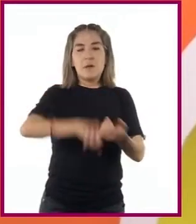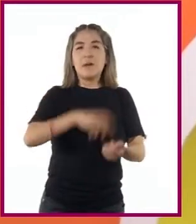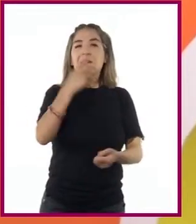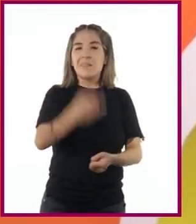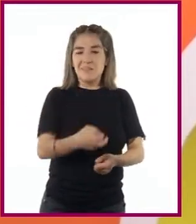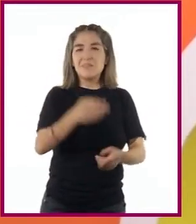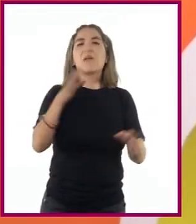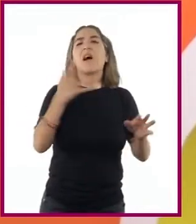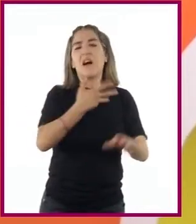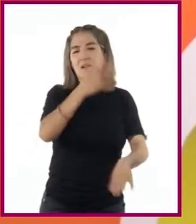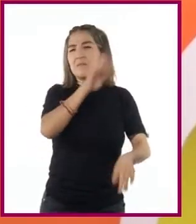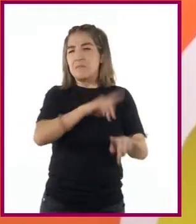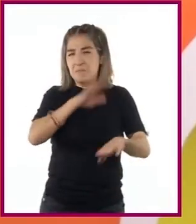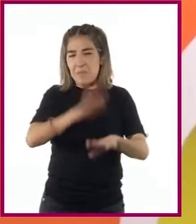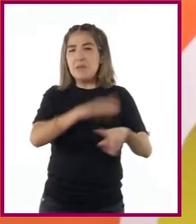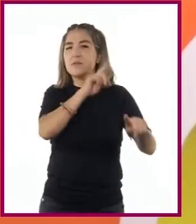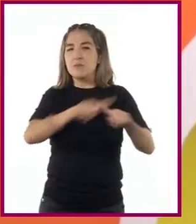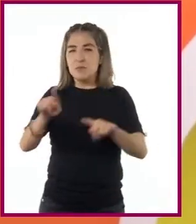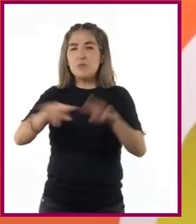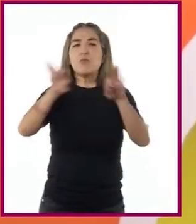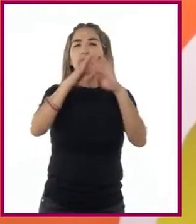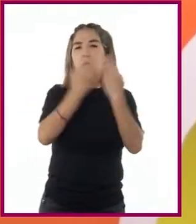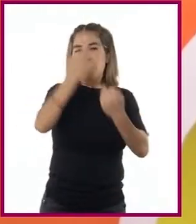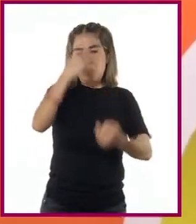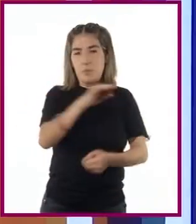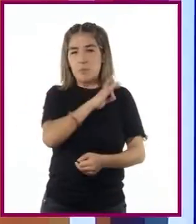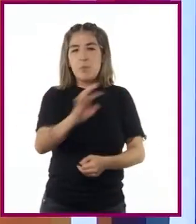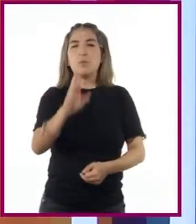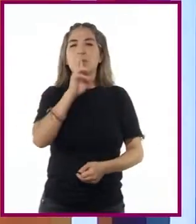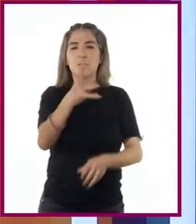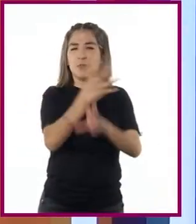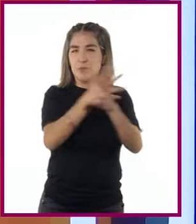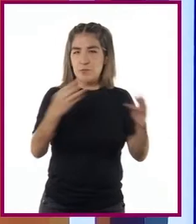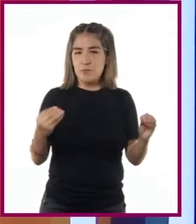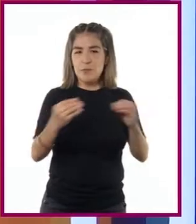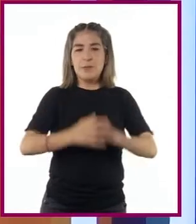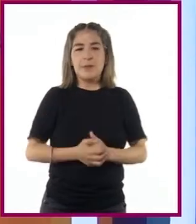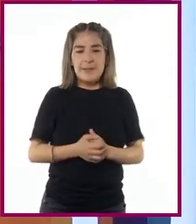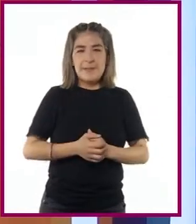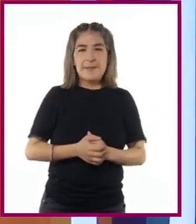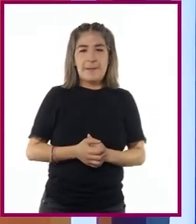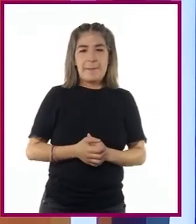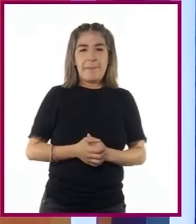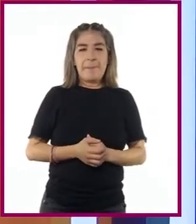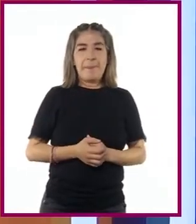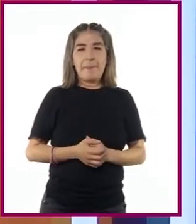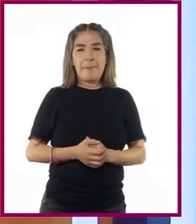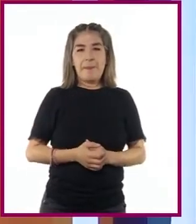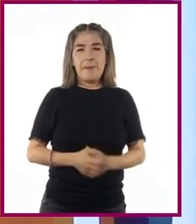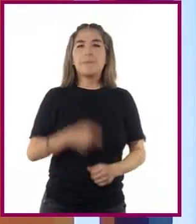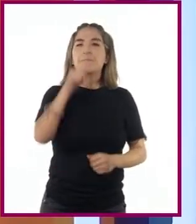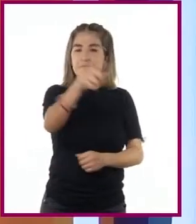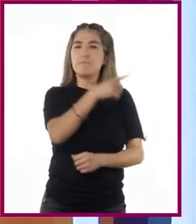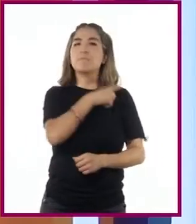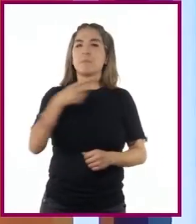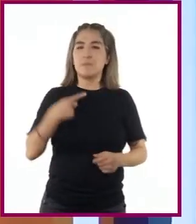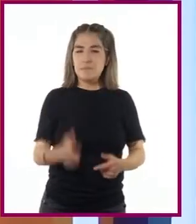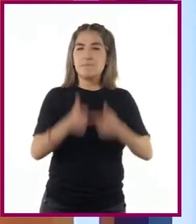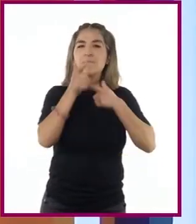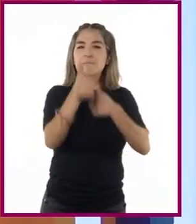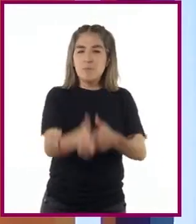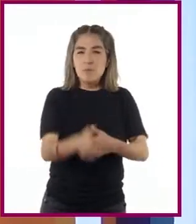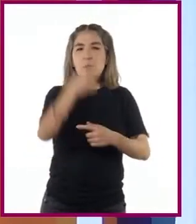existen varias formas o caminos de solución. Y es recomendable seguir una estrategia